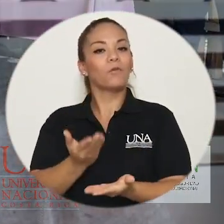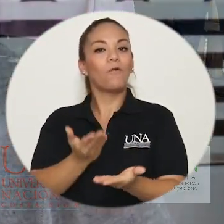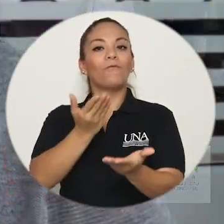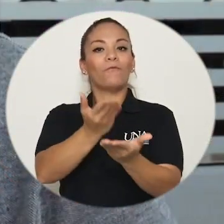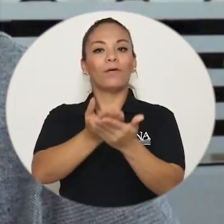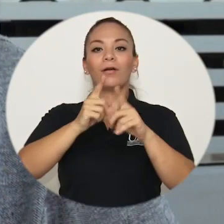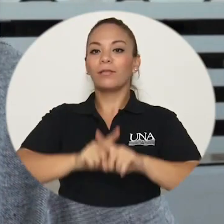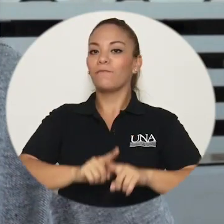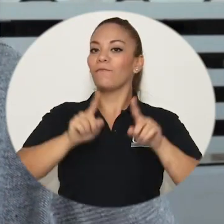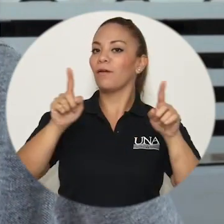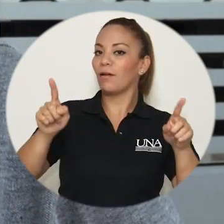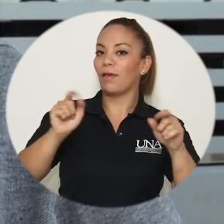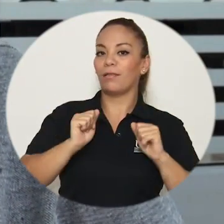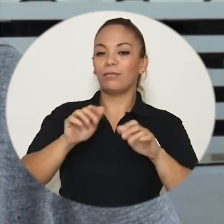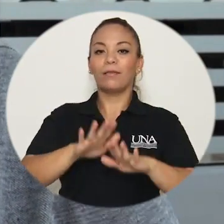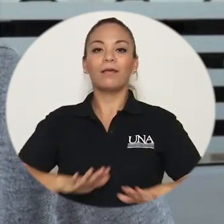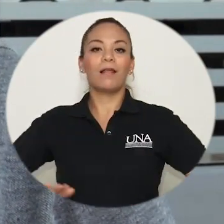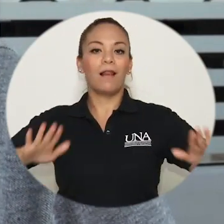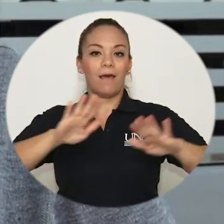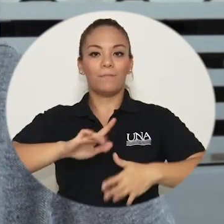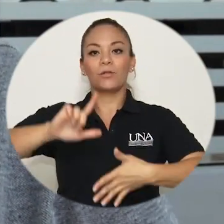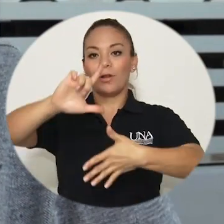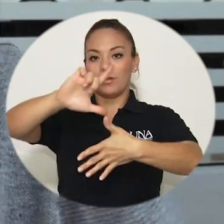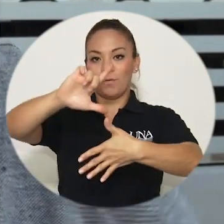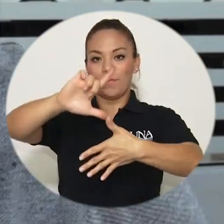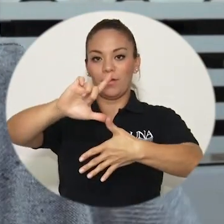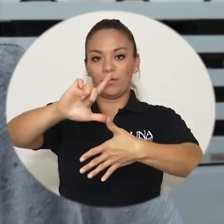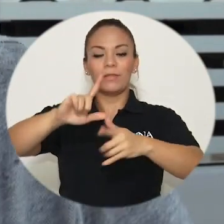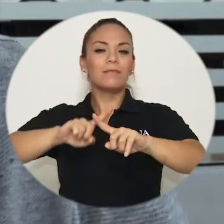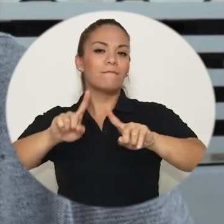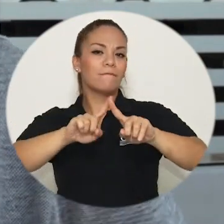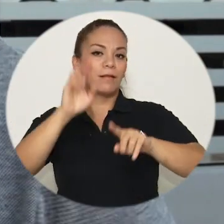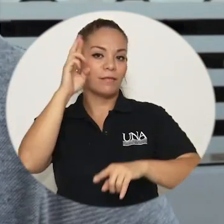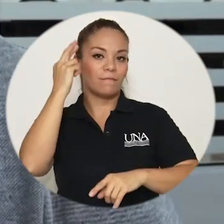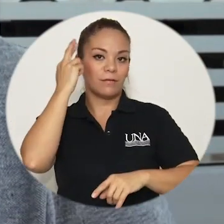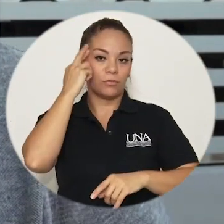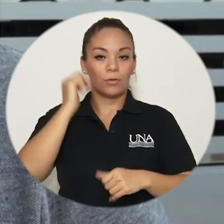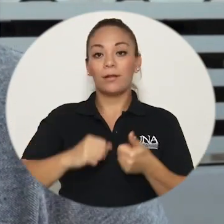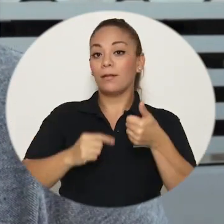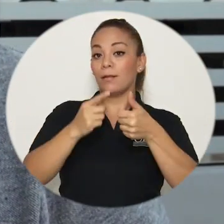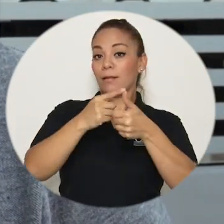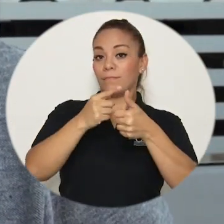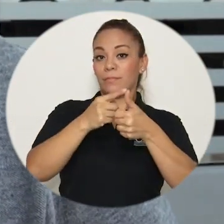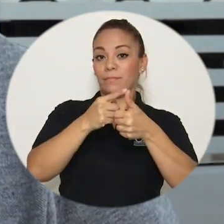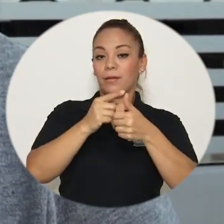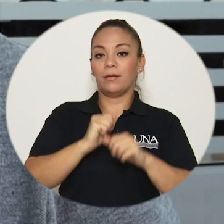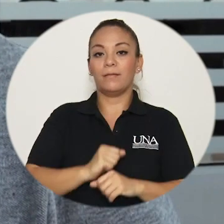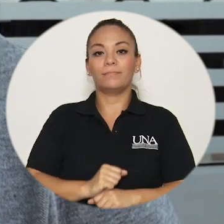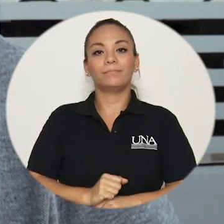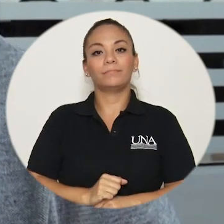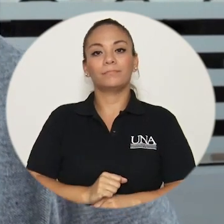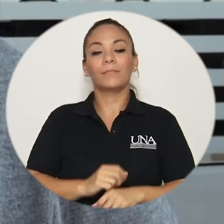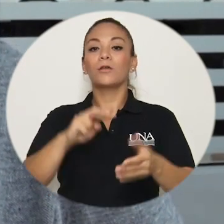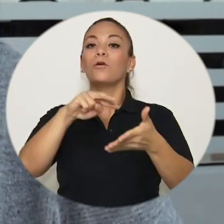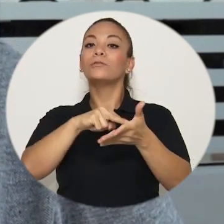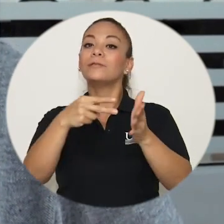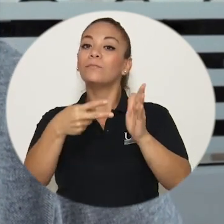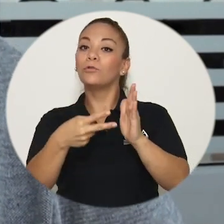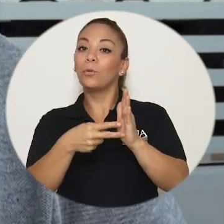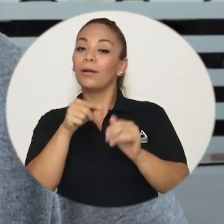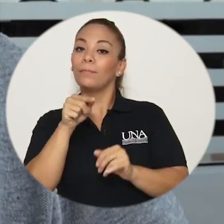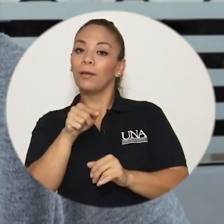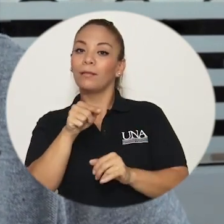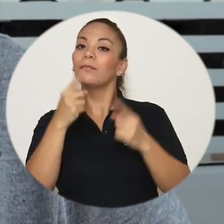una oferta completamente diferenciada en el ámbito latinoamericano, por varias razones. La primera, porque